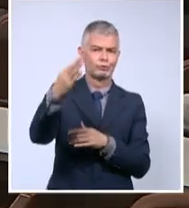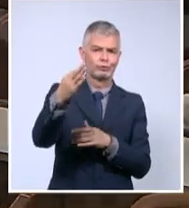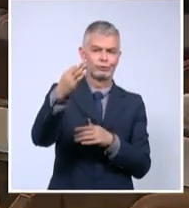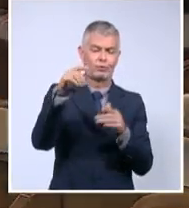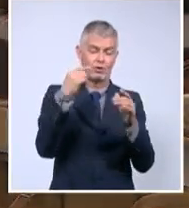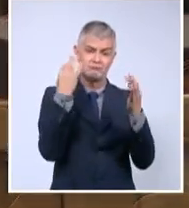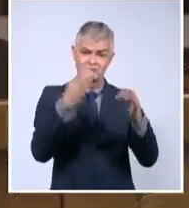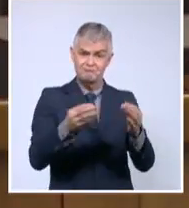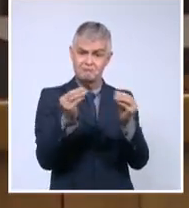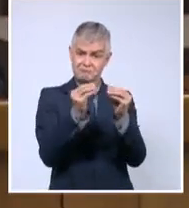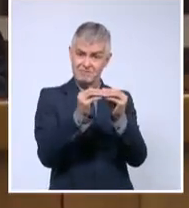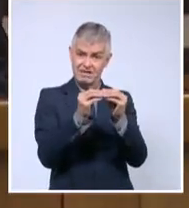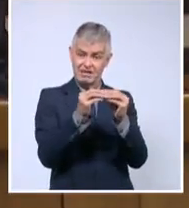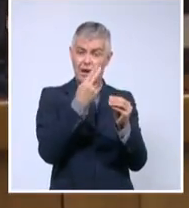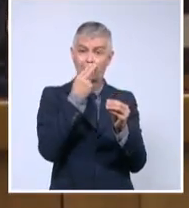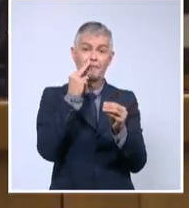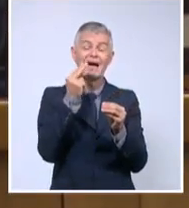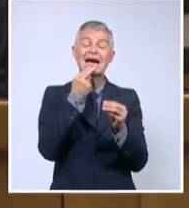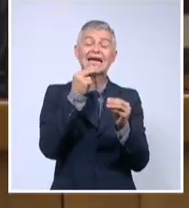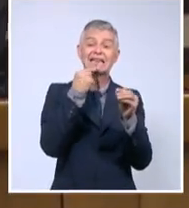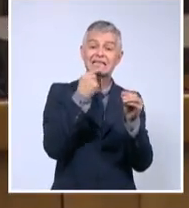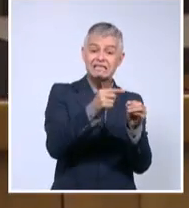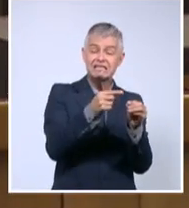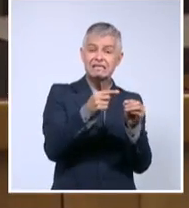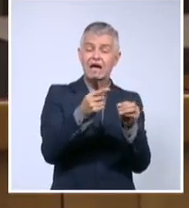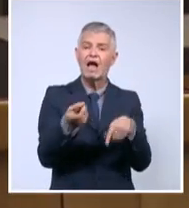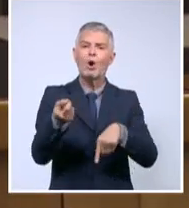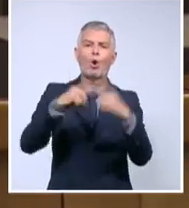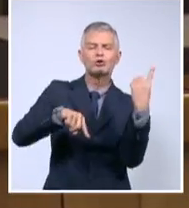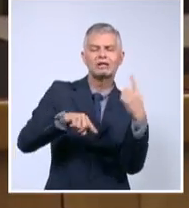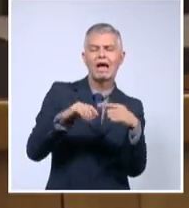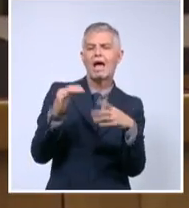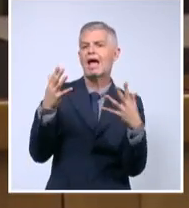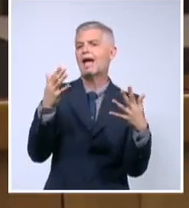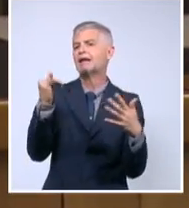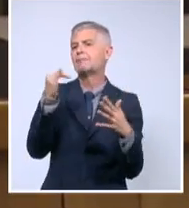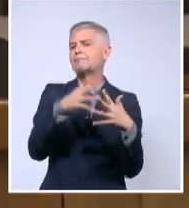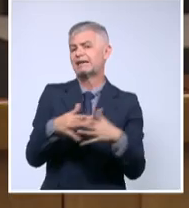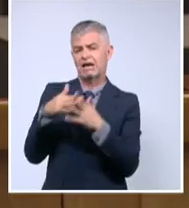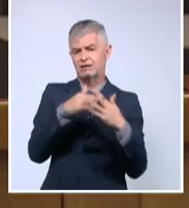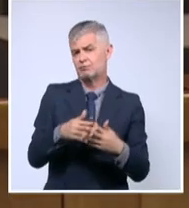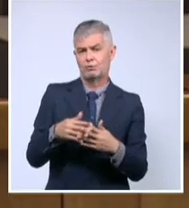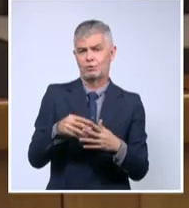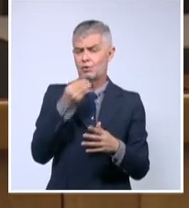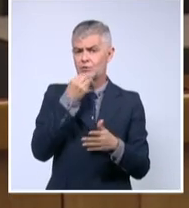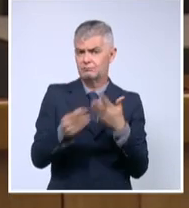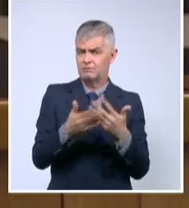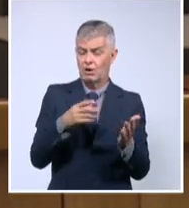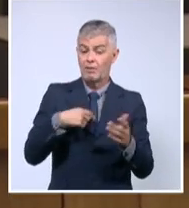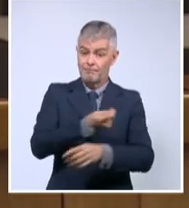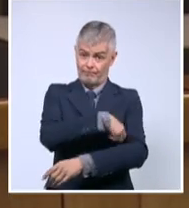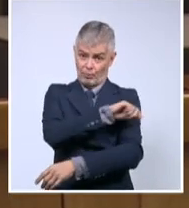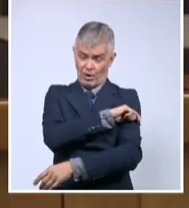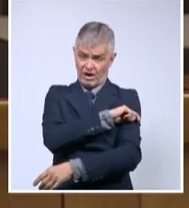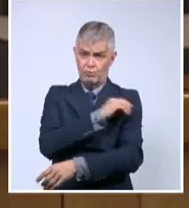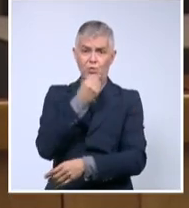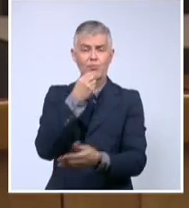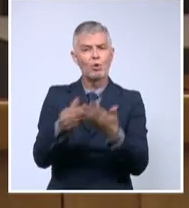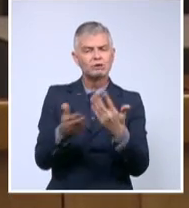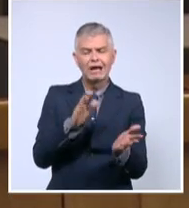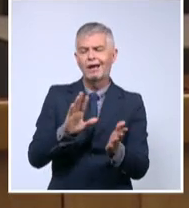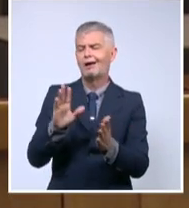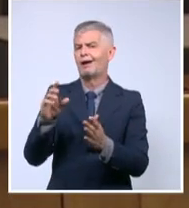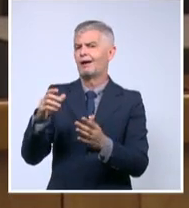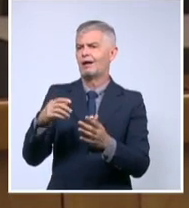Martí, antiimperialista por donde se lea. Un pueblo que desafió a los poderes imperiales y es castigado